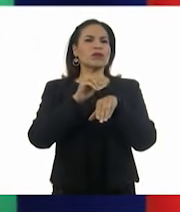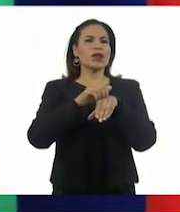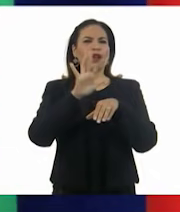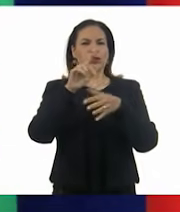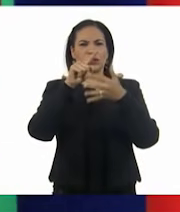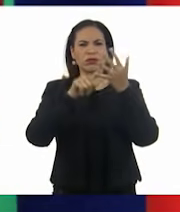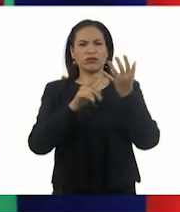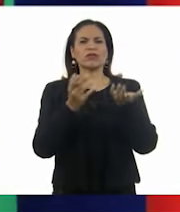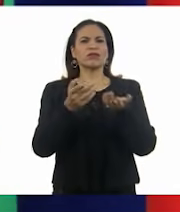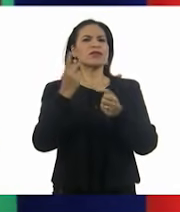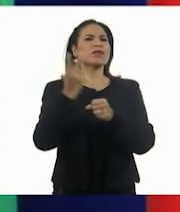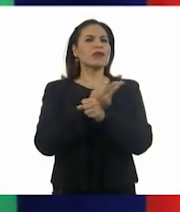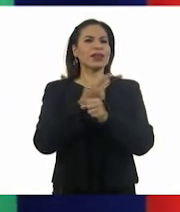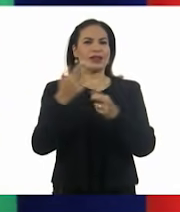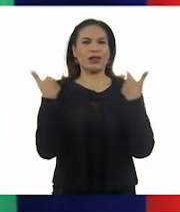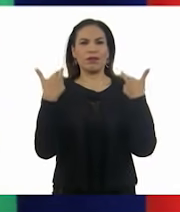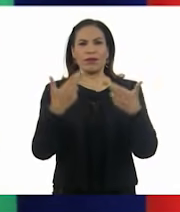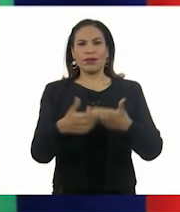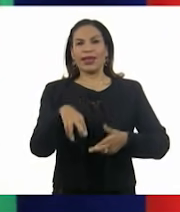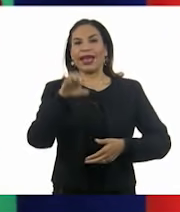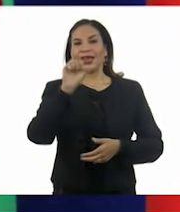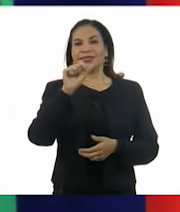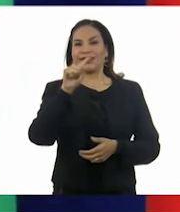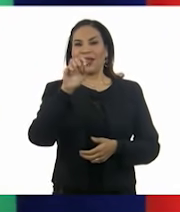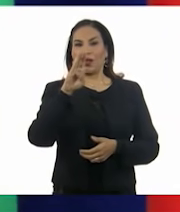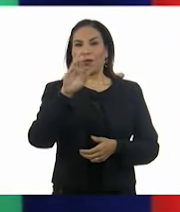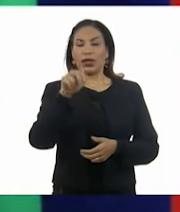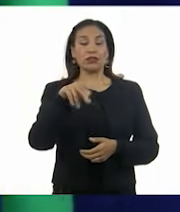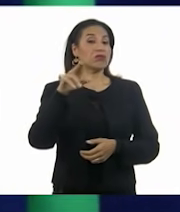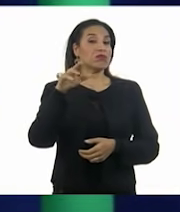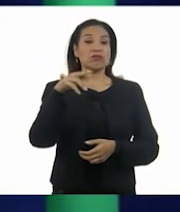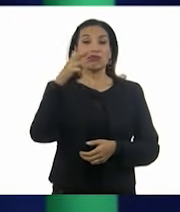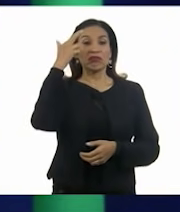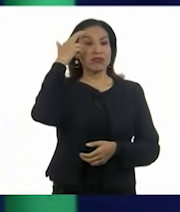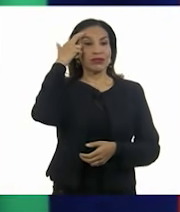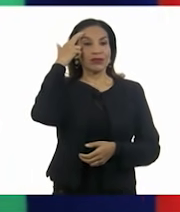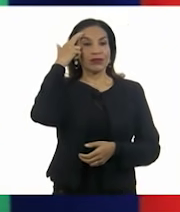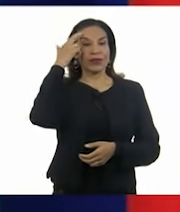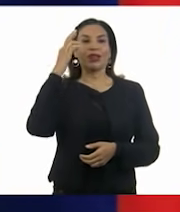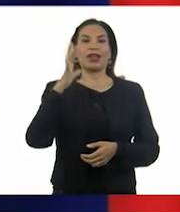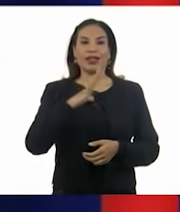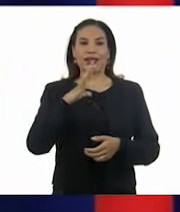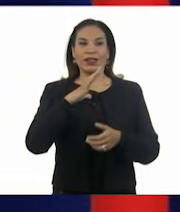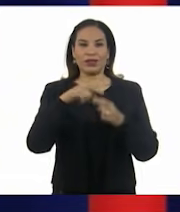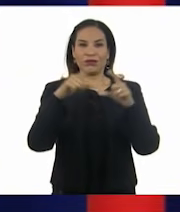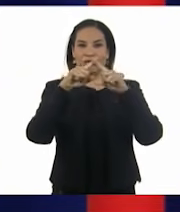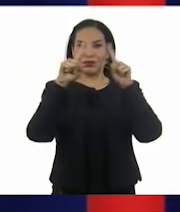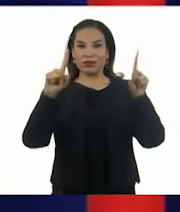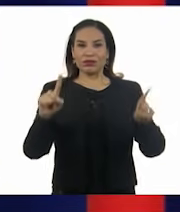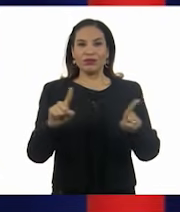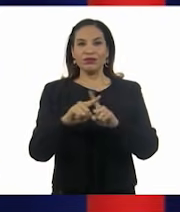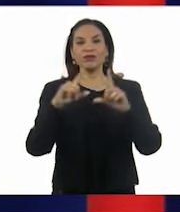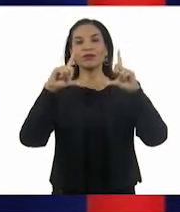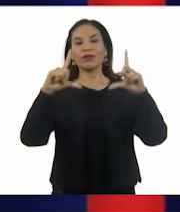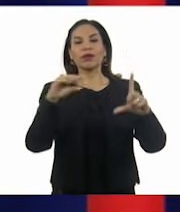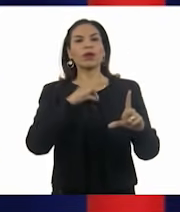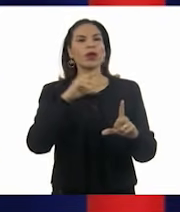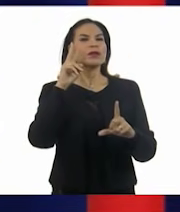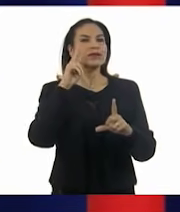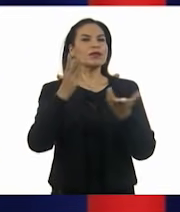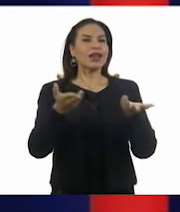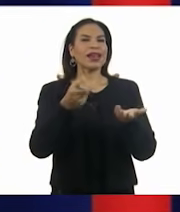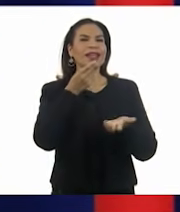¿Recuerdan lo que le pasaba al profesor Esteban? Si no se acuerdan, aquí ya tengo el caso. ¿Podemos verlo?